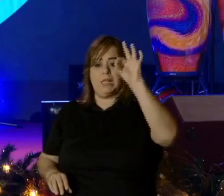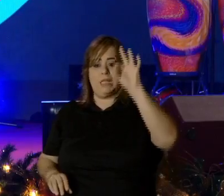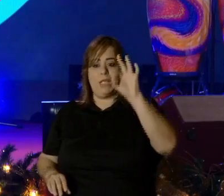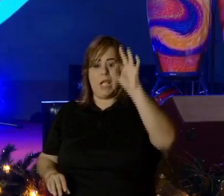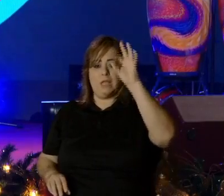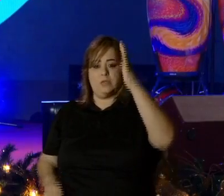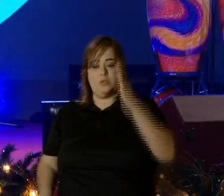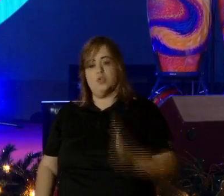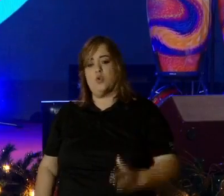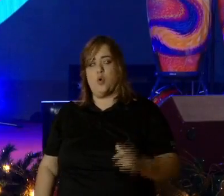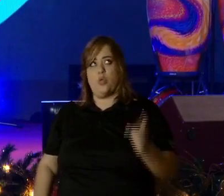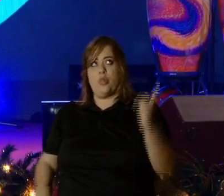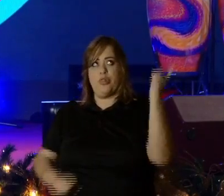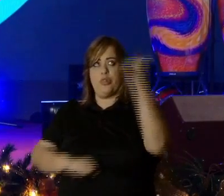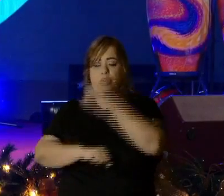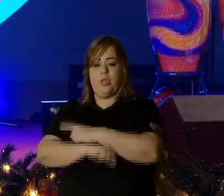ahora.